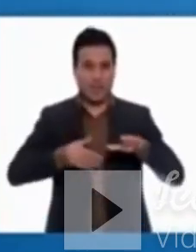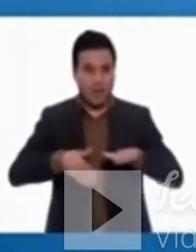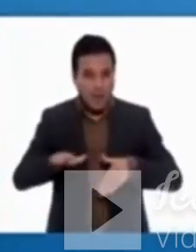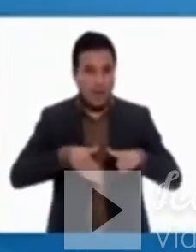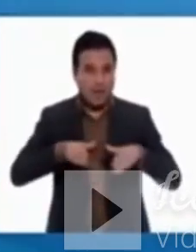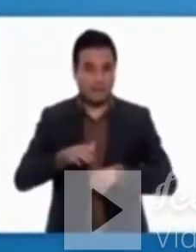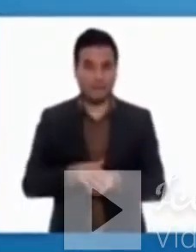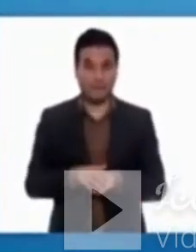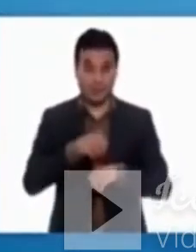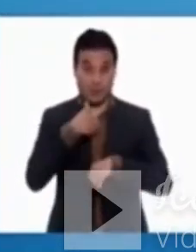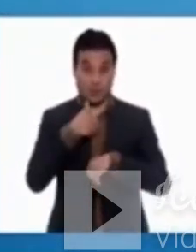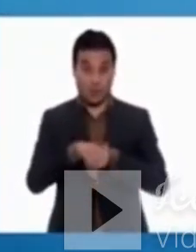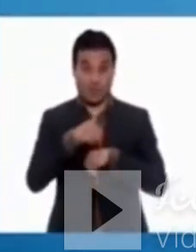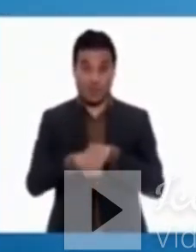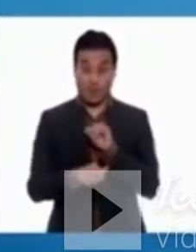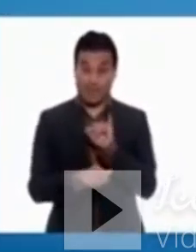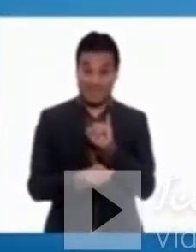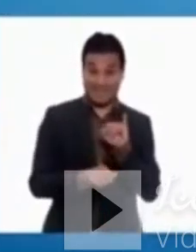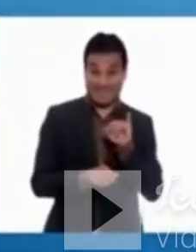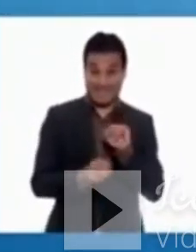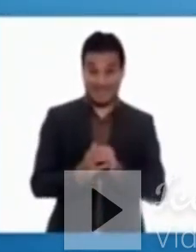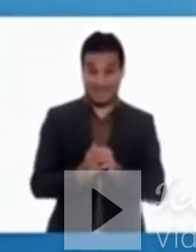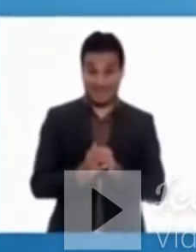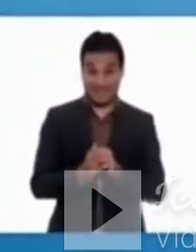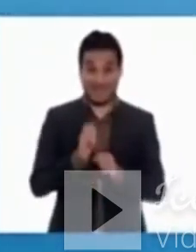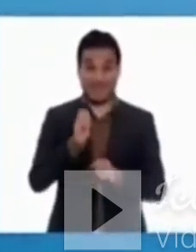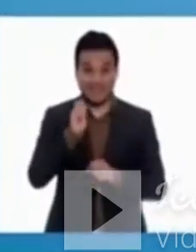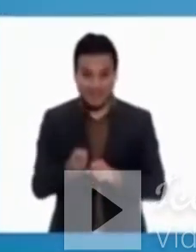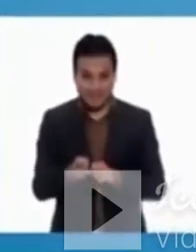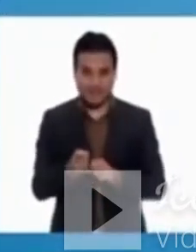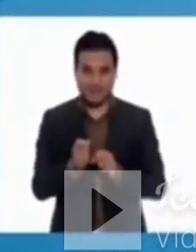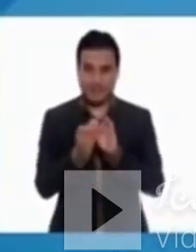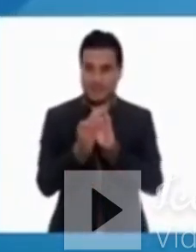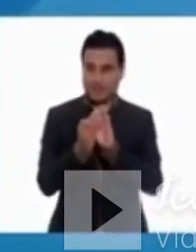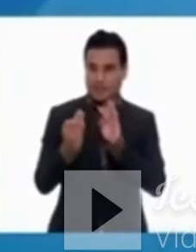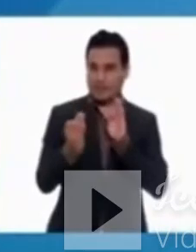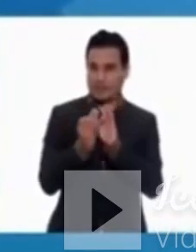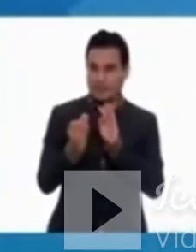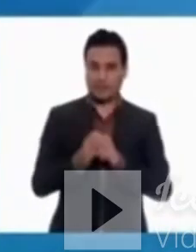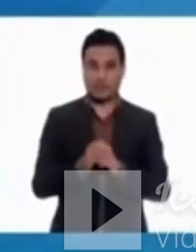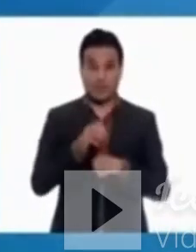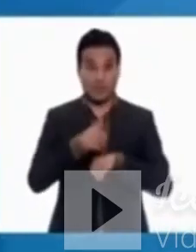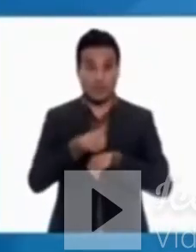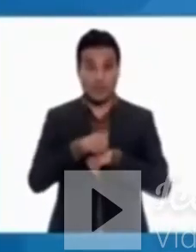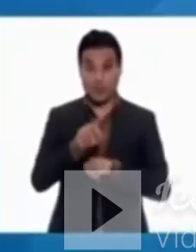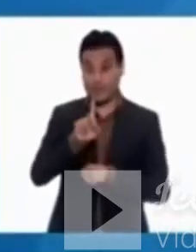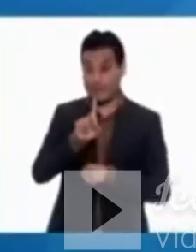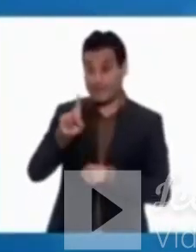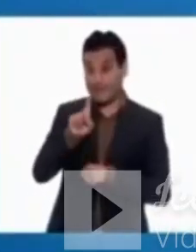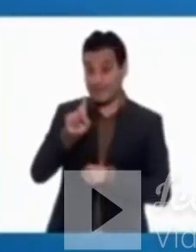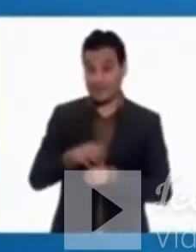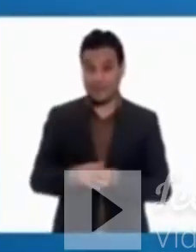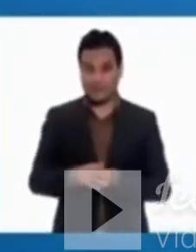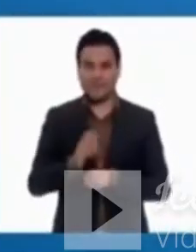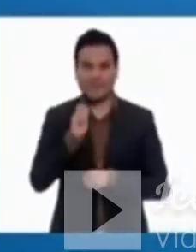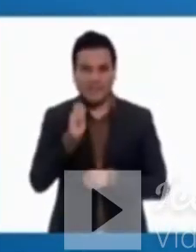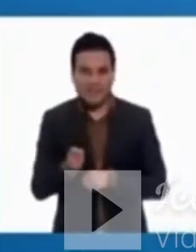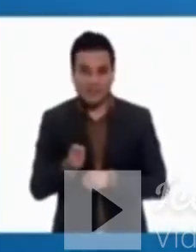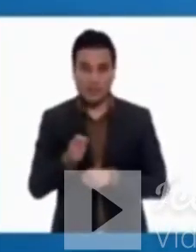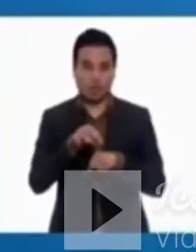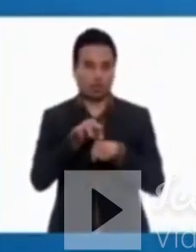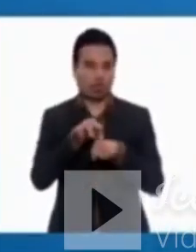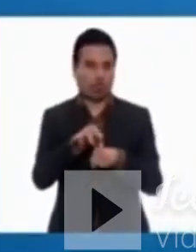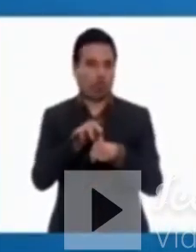que está a la izquierda, lo que es la distancia en el mapa. El número que está a la derecha, la distancia que equivaldría en la vida